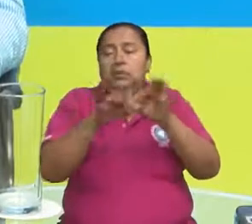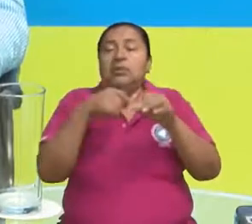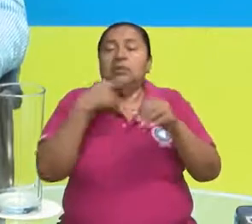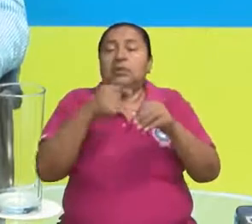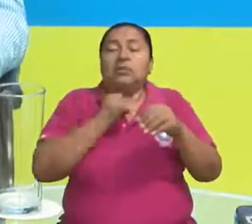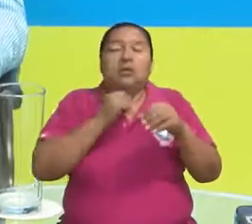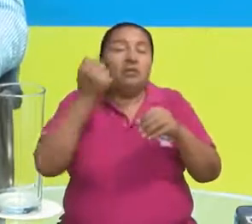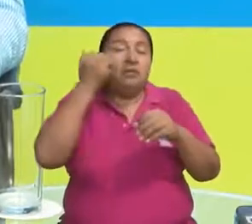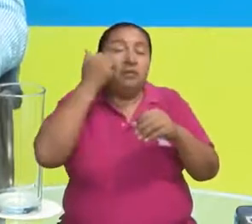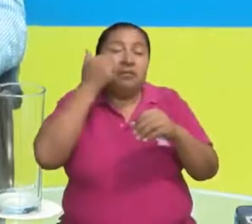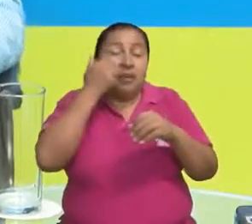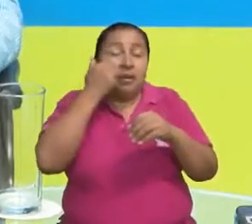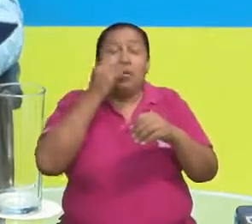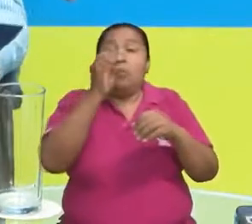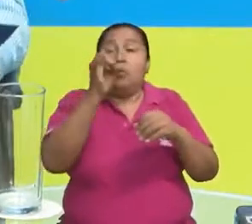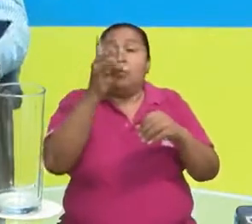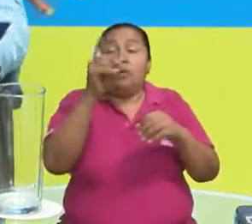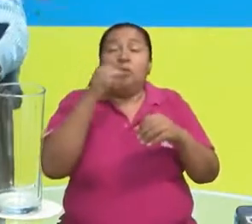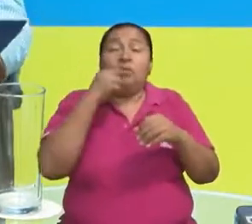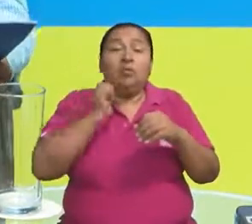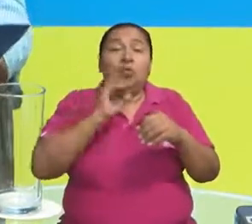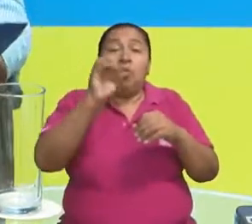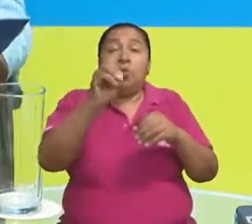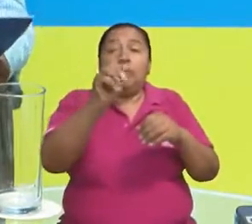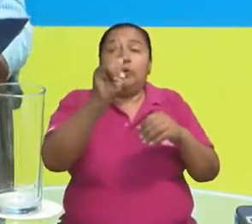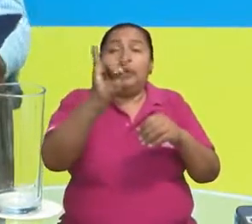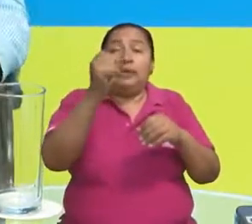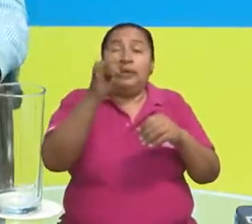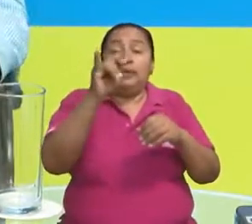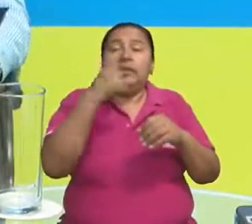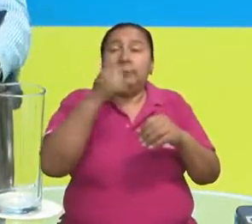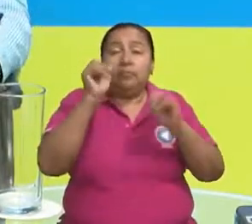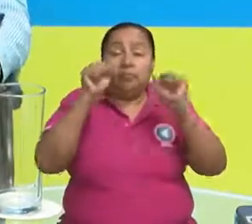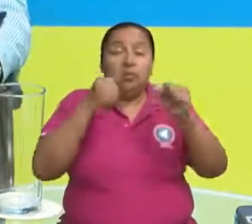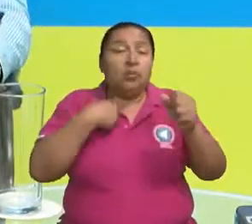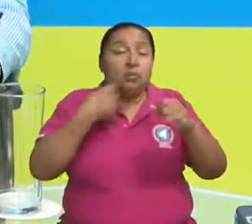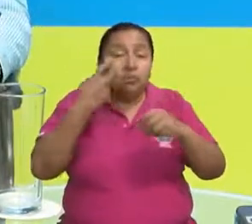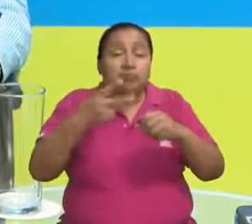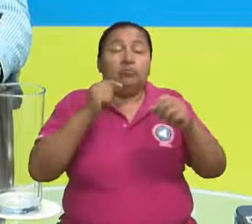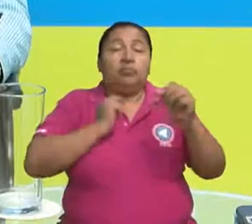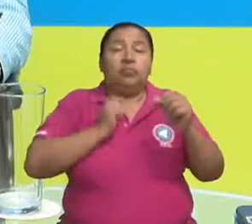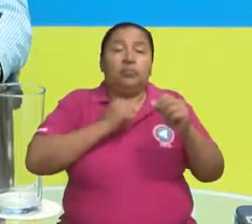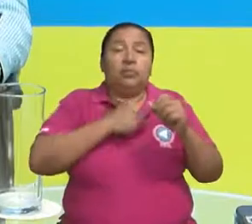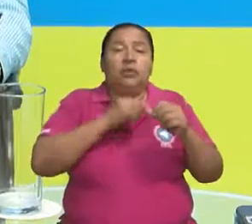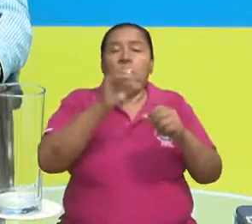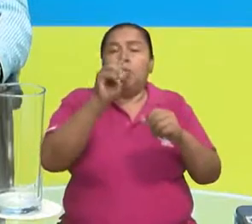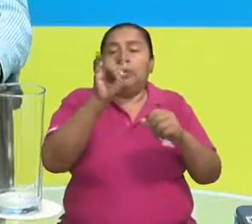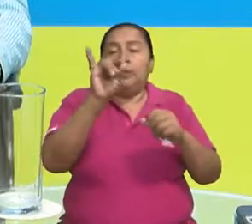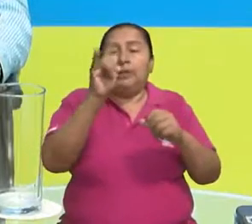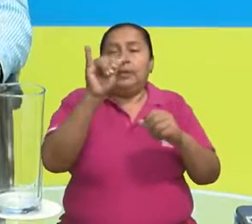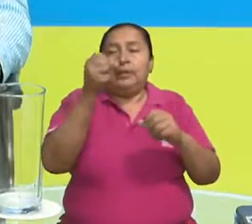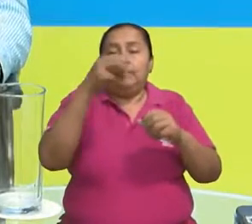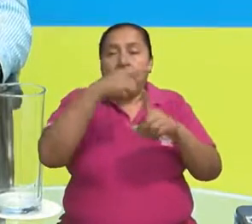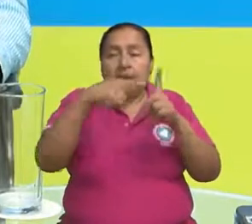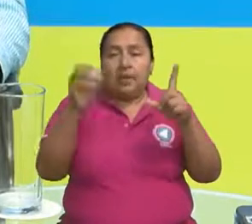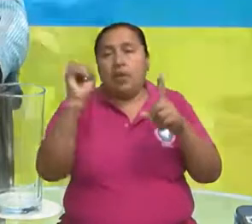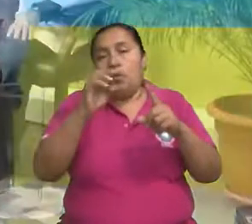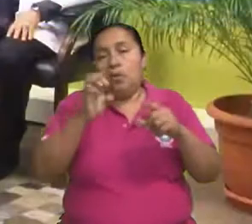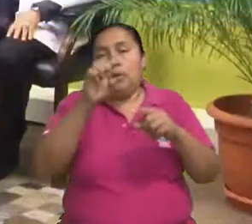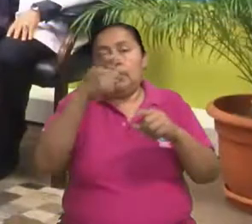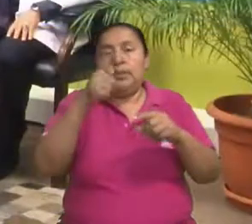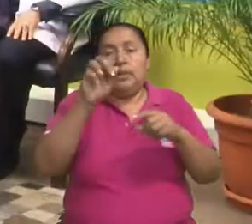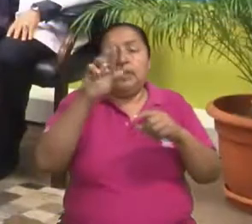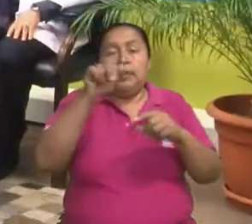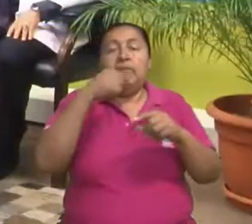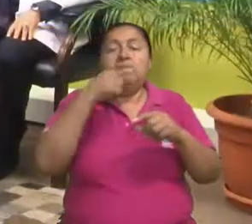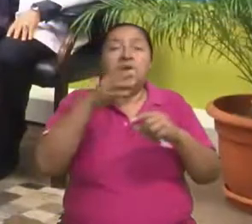las infecciones en el oído o la otitis, ¿verdad? Ese es un nombre médico. Otitis. Otitis. Otitis media o otitis externa. ¿Qué quiere decir